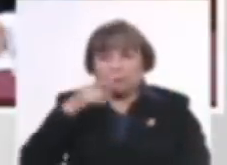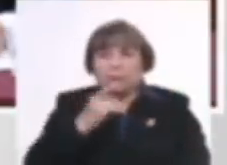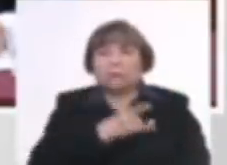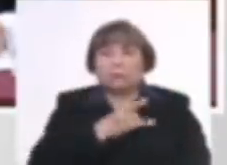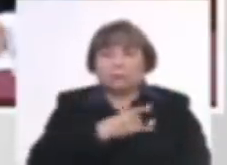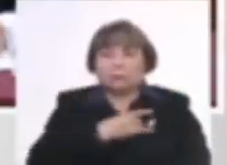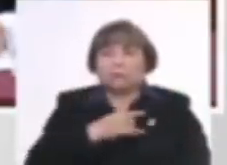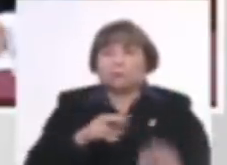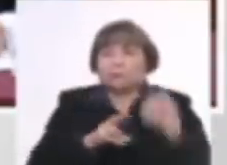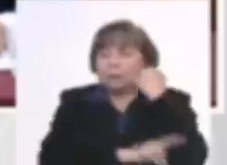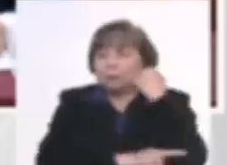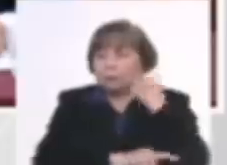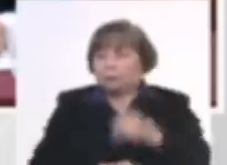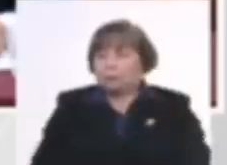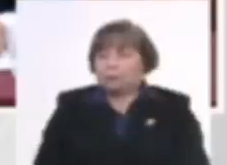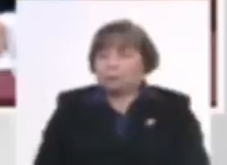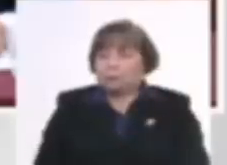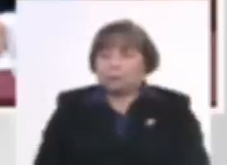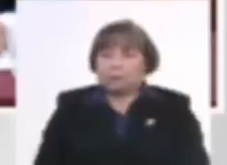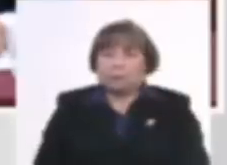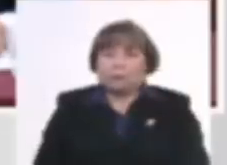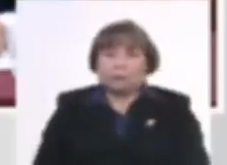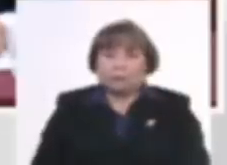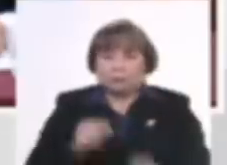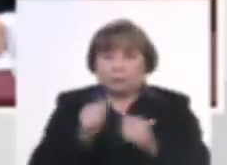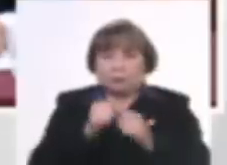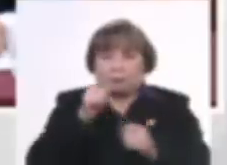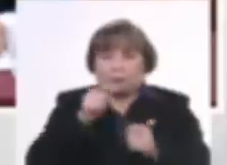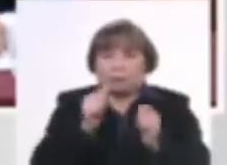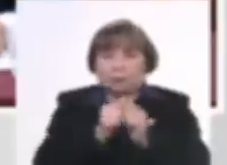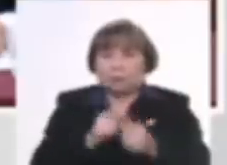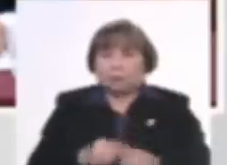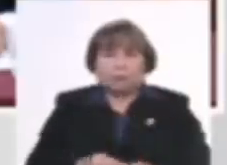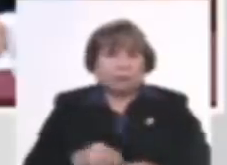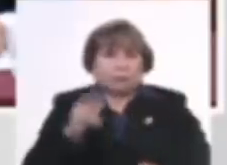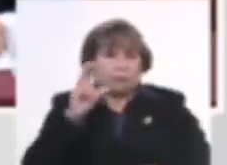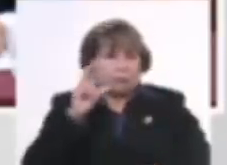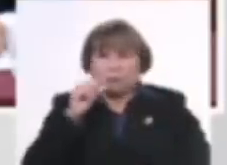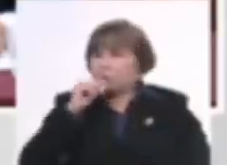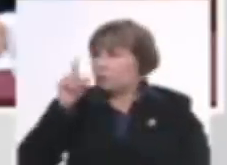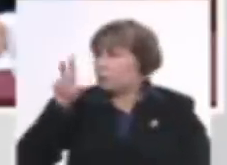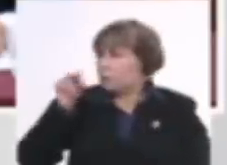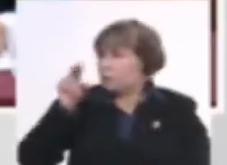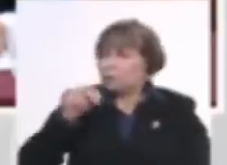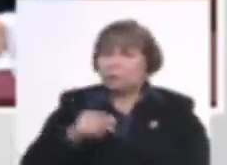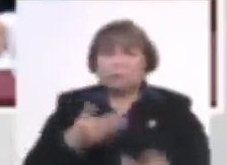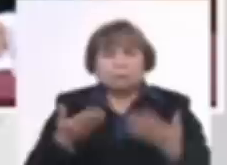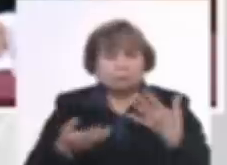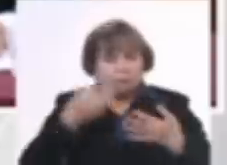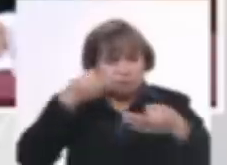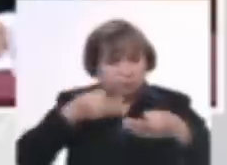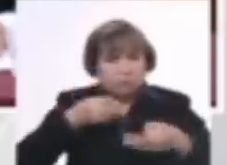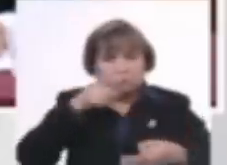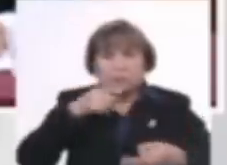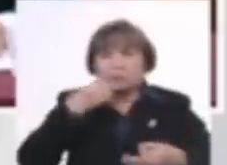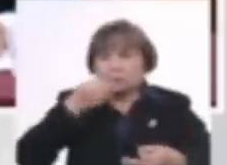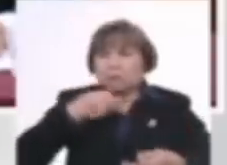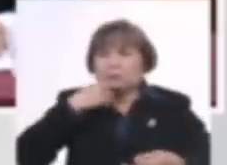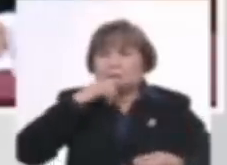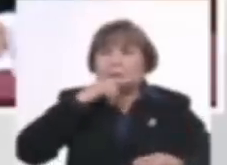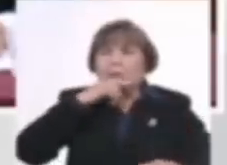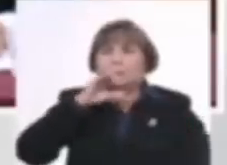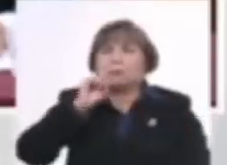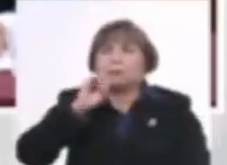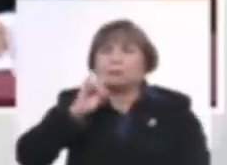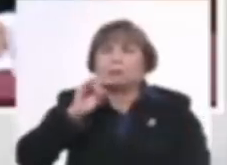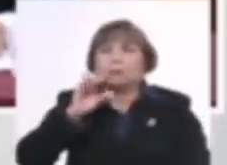la Universidad Nacional. ¿Ella vive con usted? No. ¿Y es cierto que la señorita